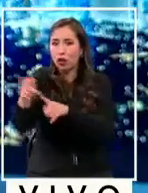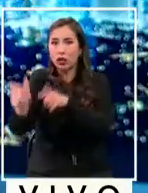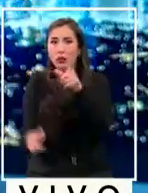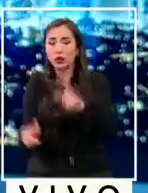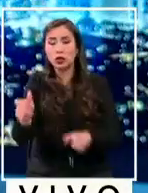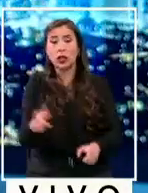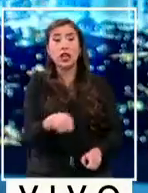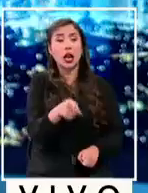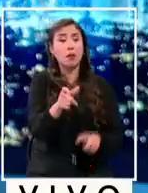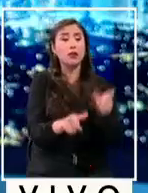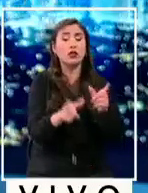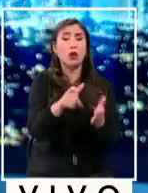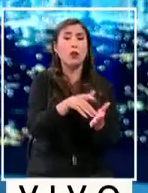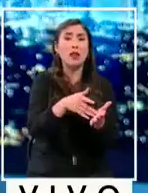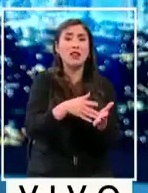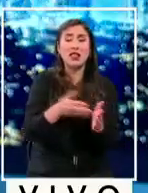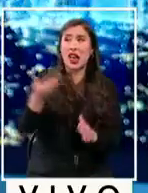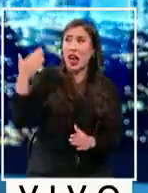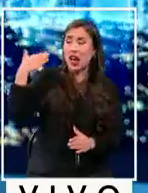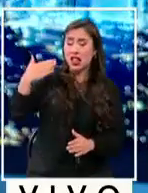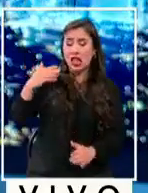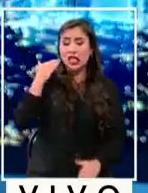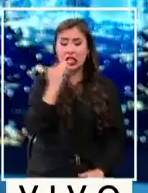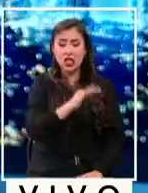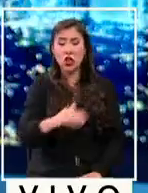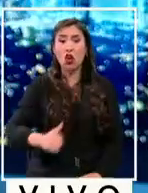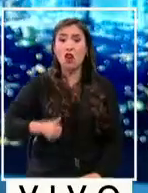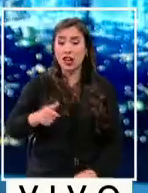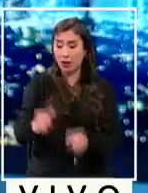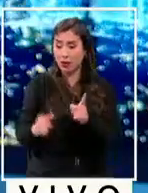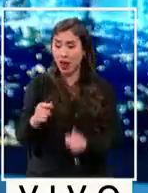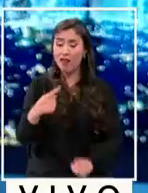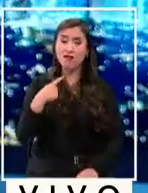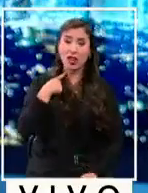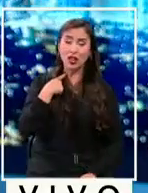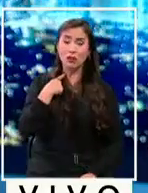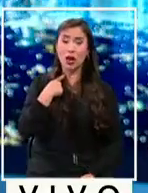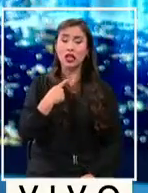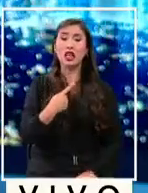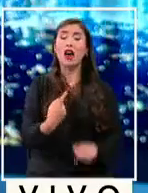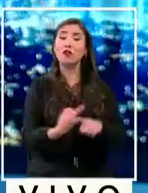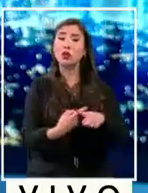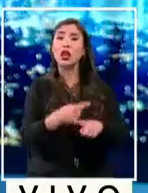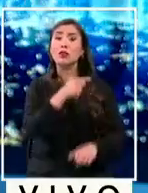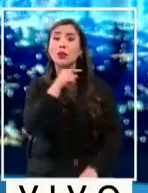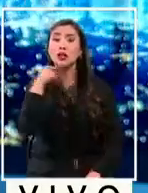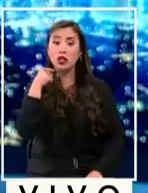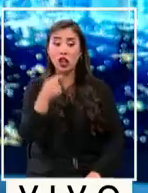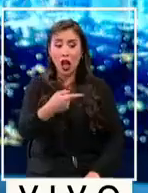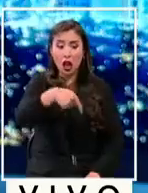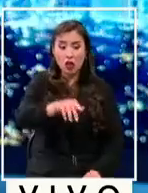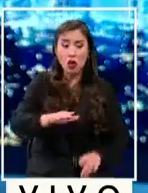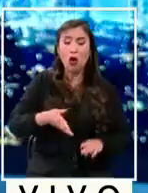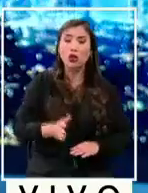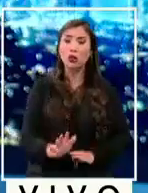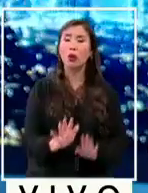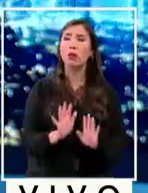eran los más indefensos en el pasado? Niños o jóvenes, las víctimas abusadas por sacerdotes, siguen esperando